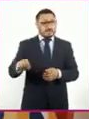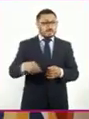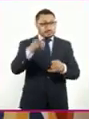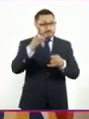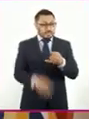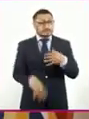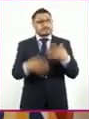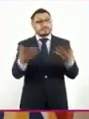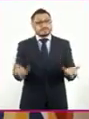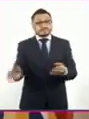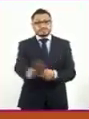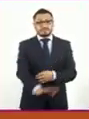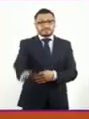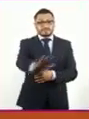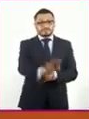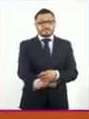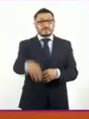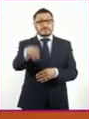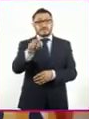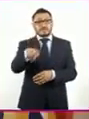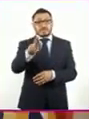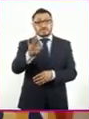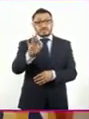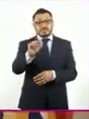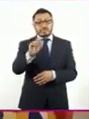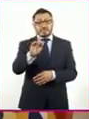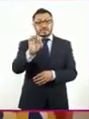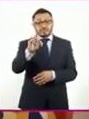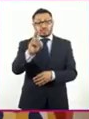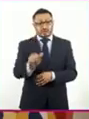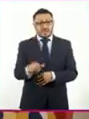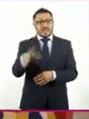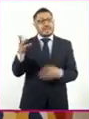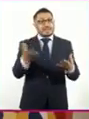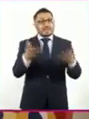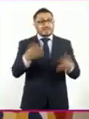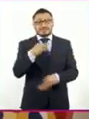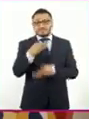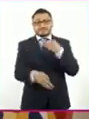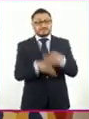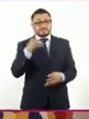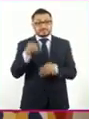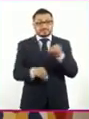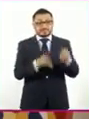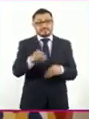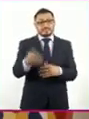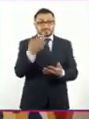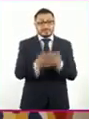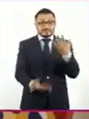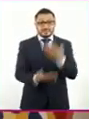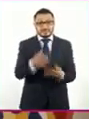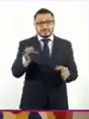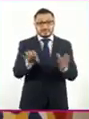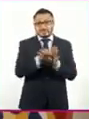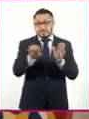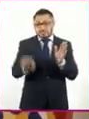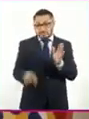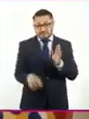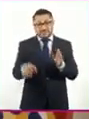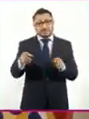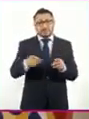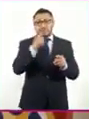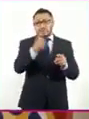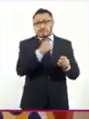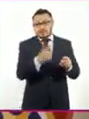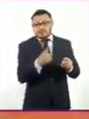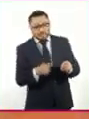Finalmente, en el área de manufactura es donde se hacen todos los trabajos manuales, como colocar los arillos a